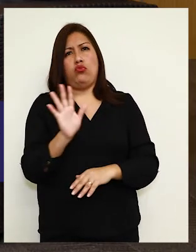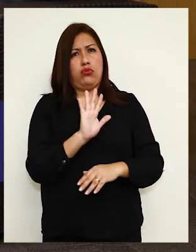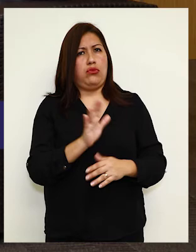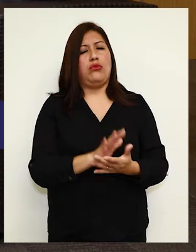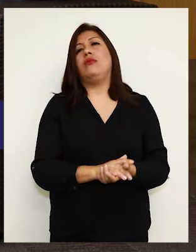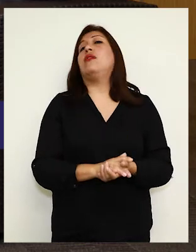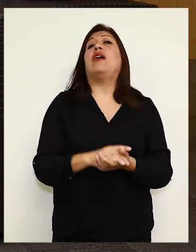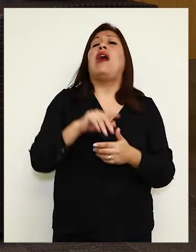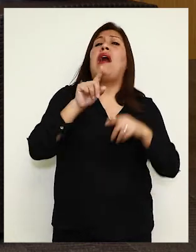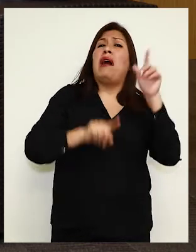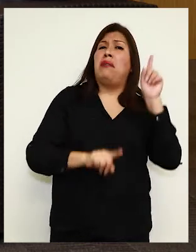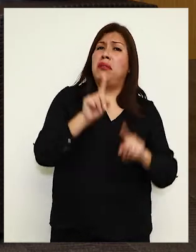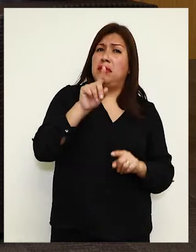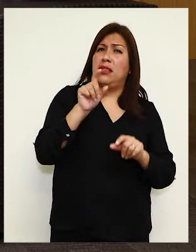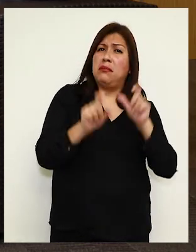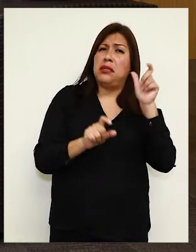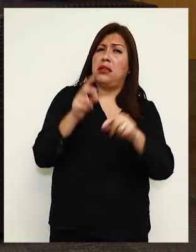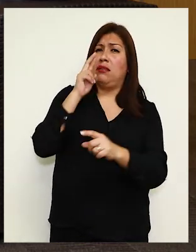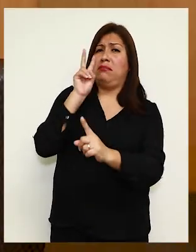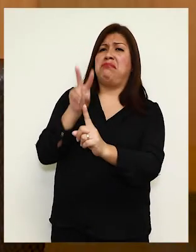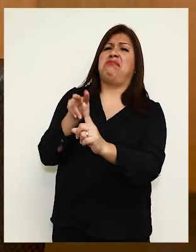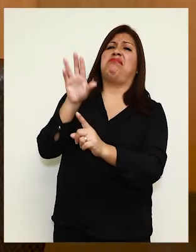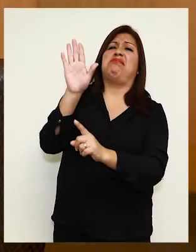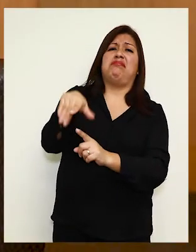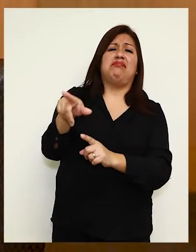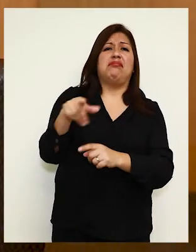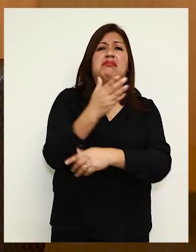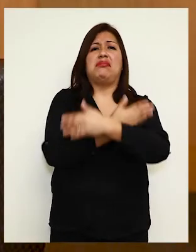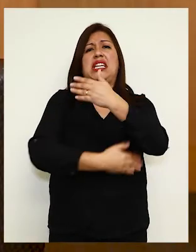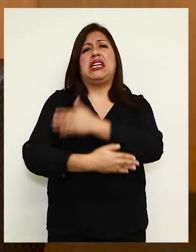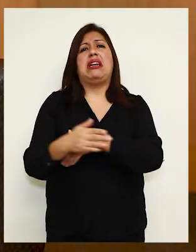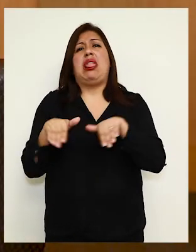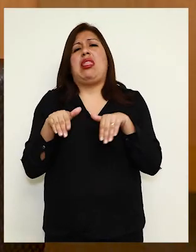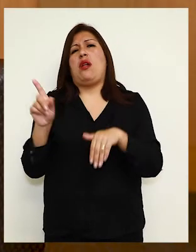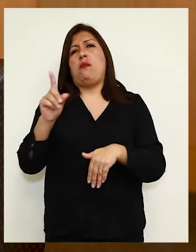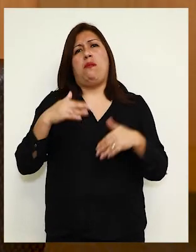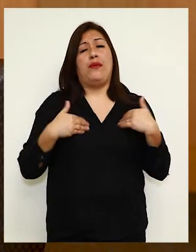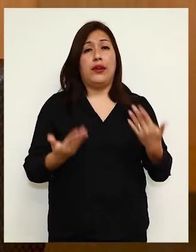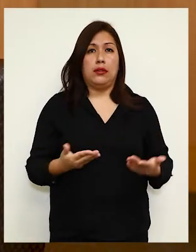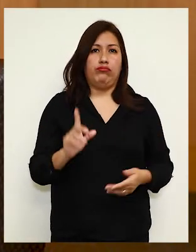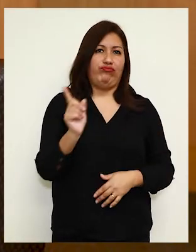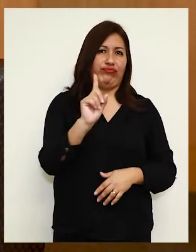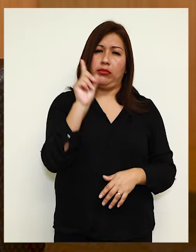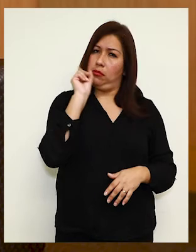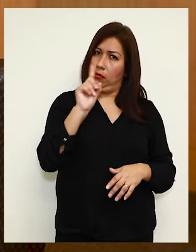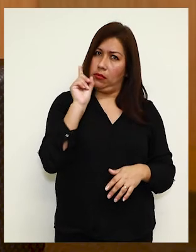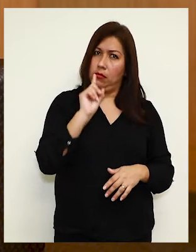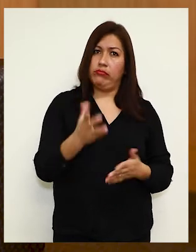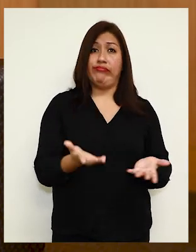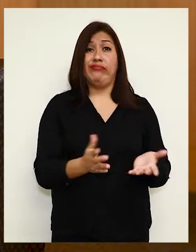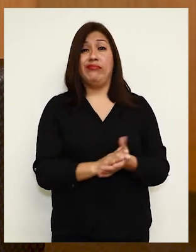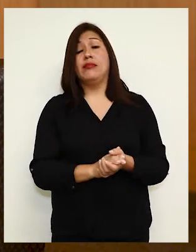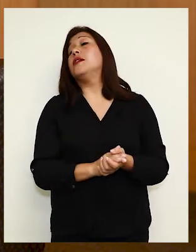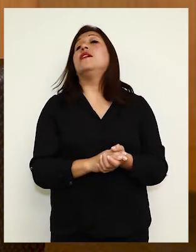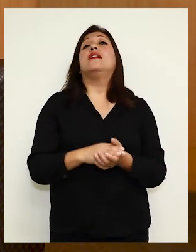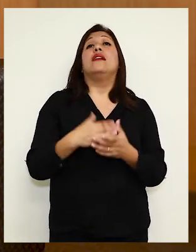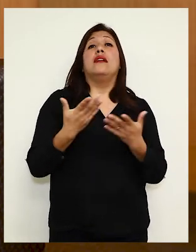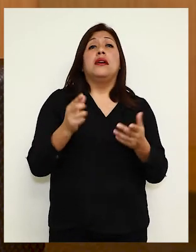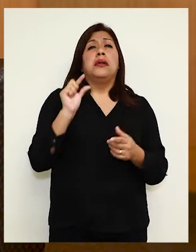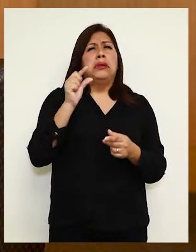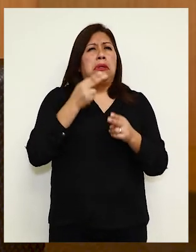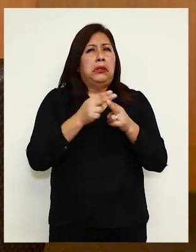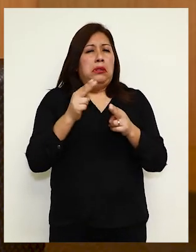personas incapaces, y eso no es verdad. Presidente, se nos acaba el tiempo, pero no quiero terminar